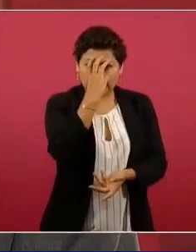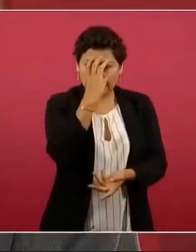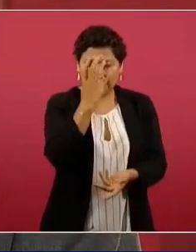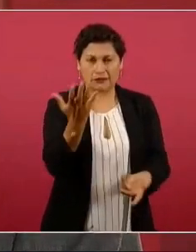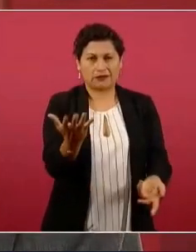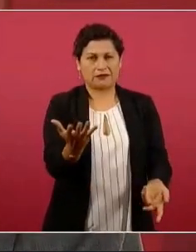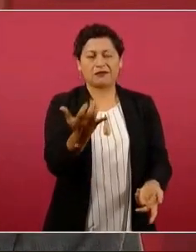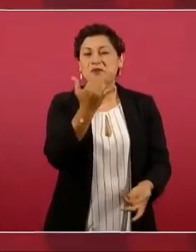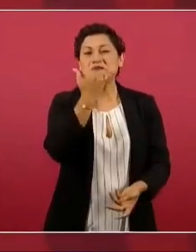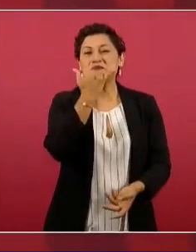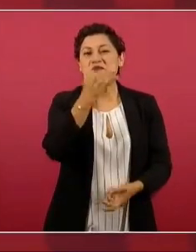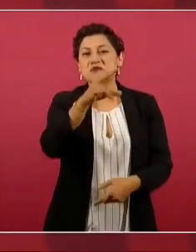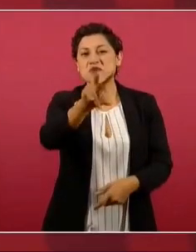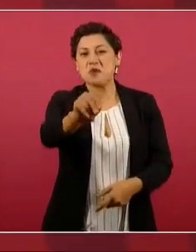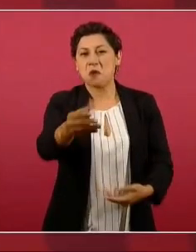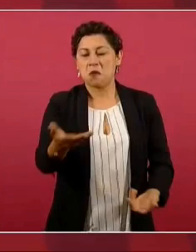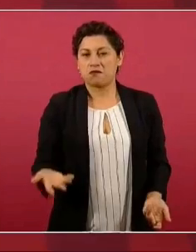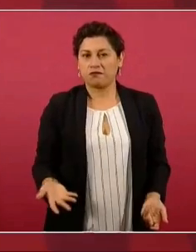pueblo honesto.